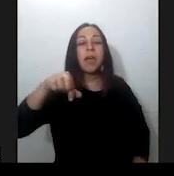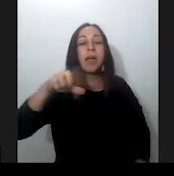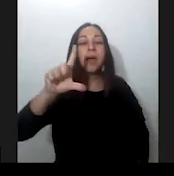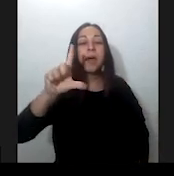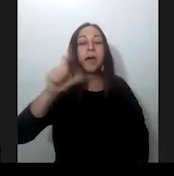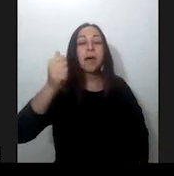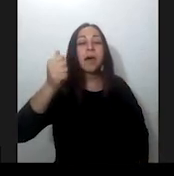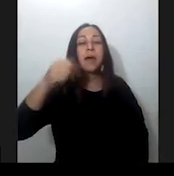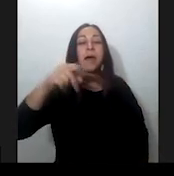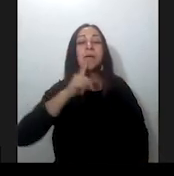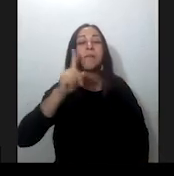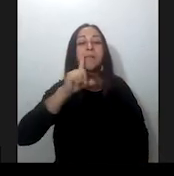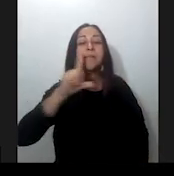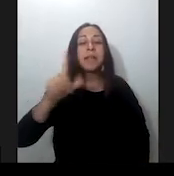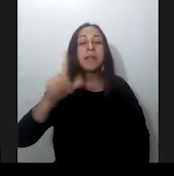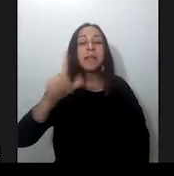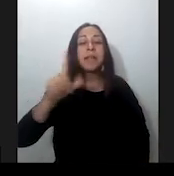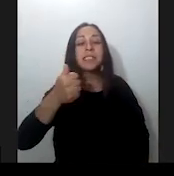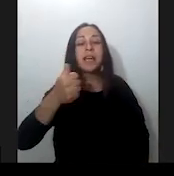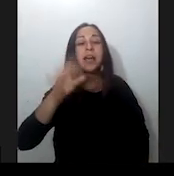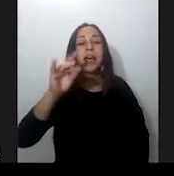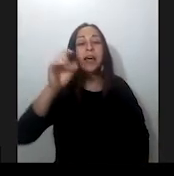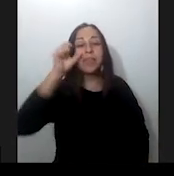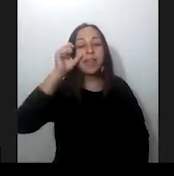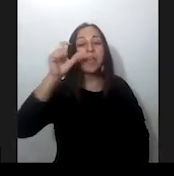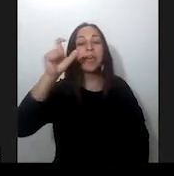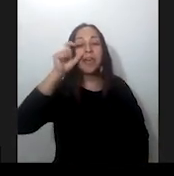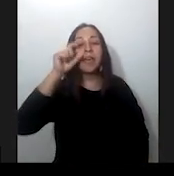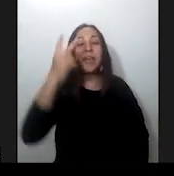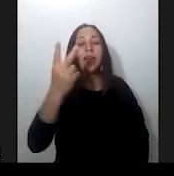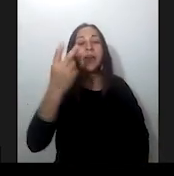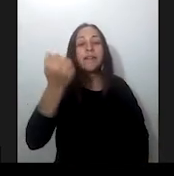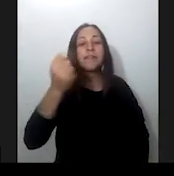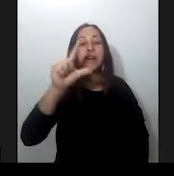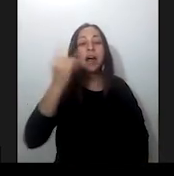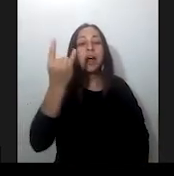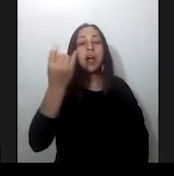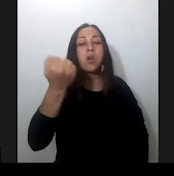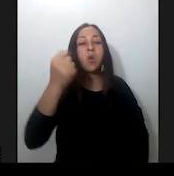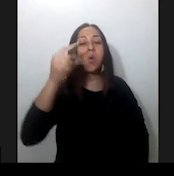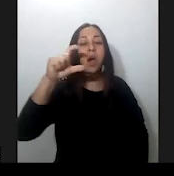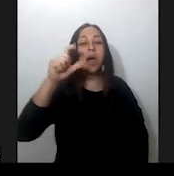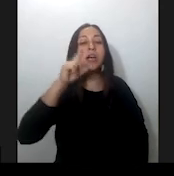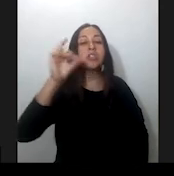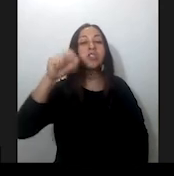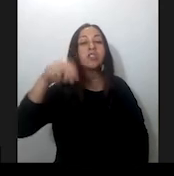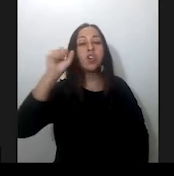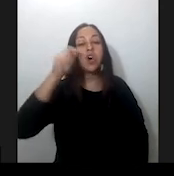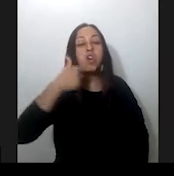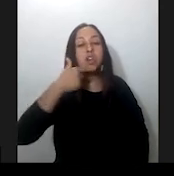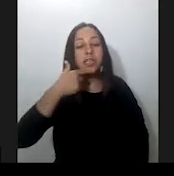de evaluaciones. Como pueden observar, es un formato XLS, es decir, es un formato anterior de Excel.